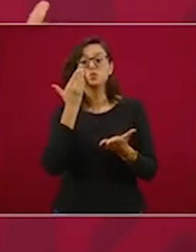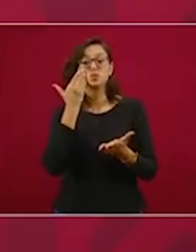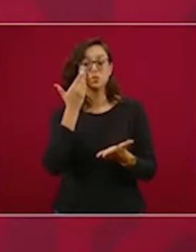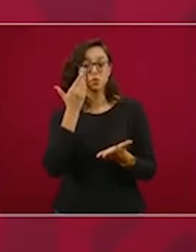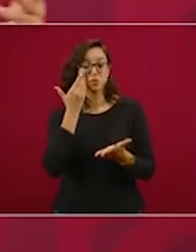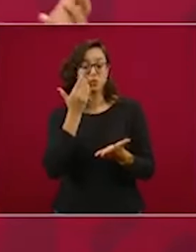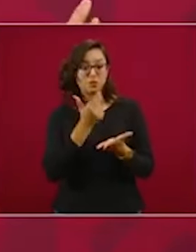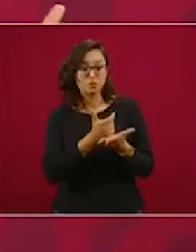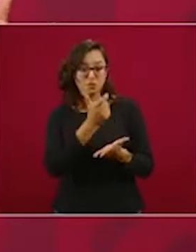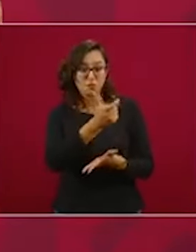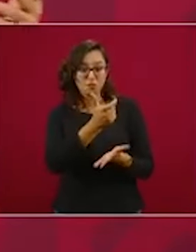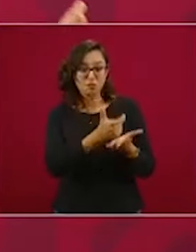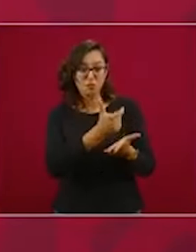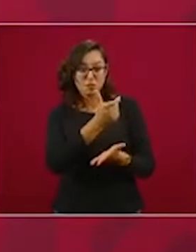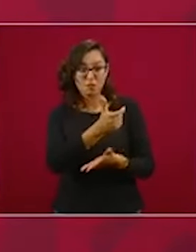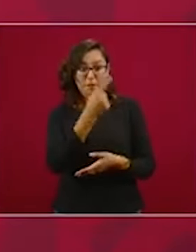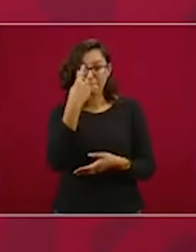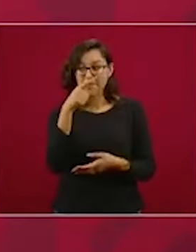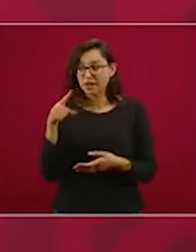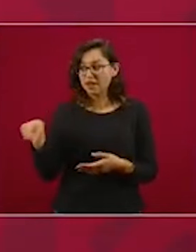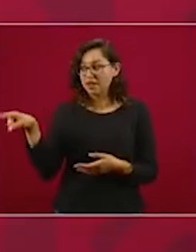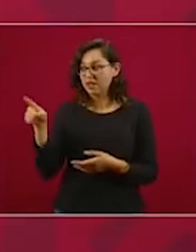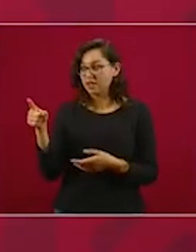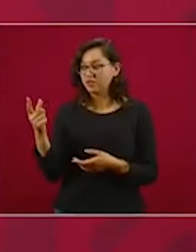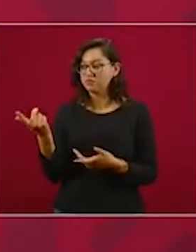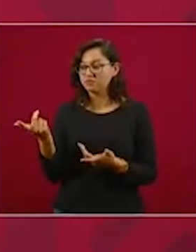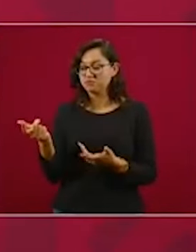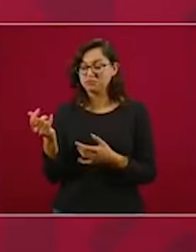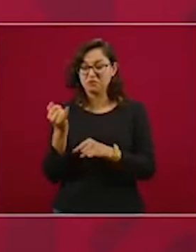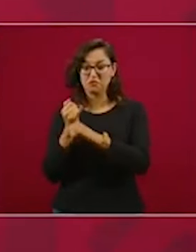difundir su programa,